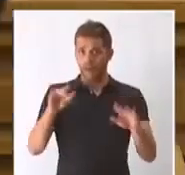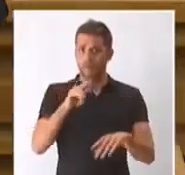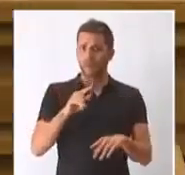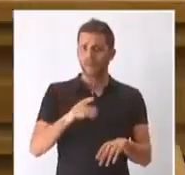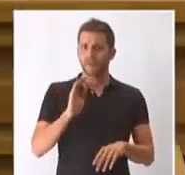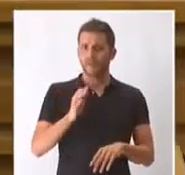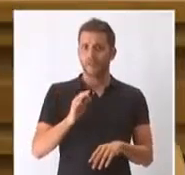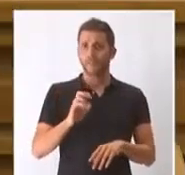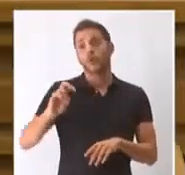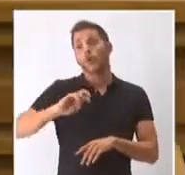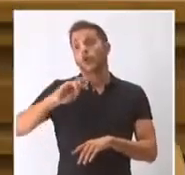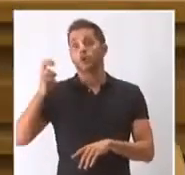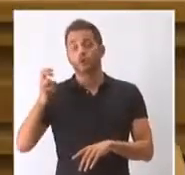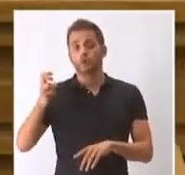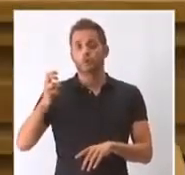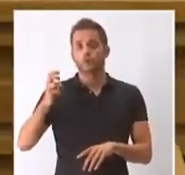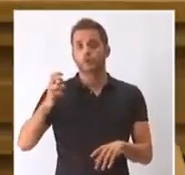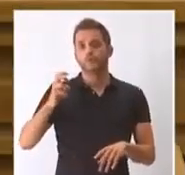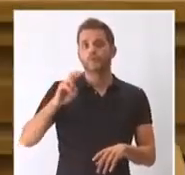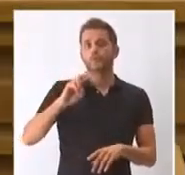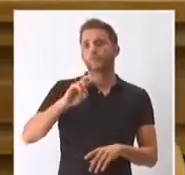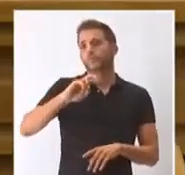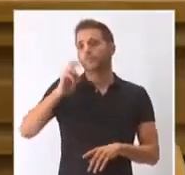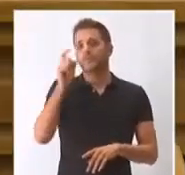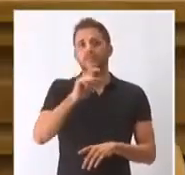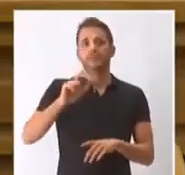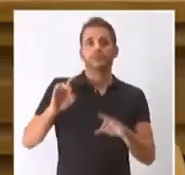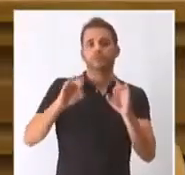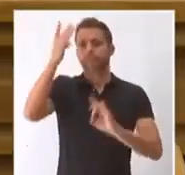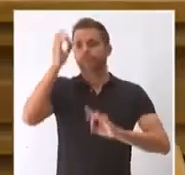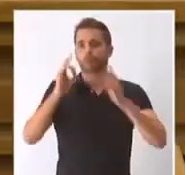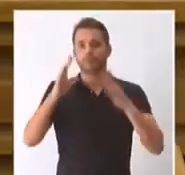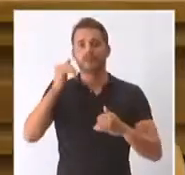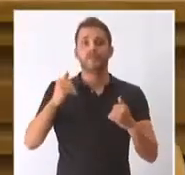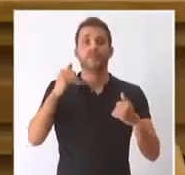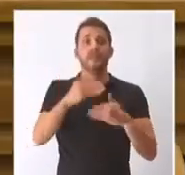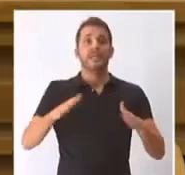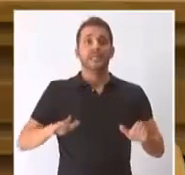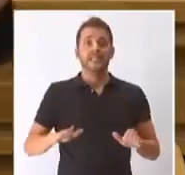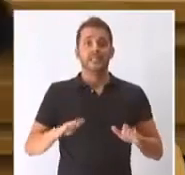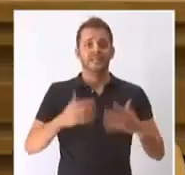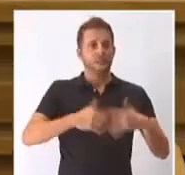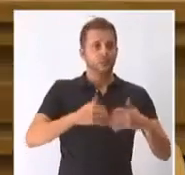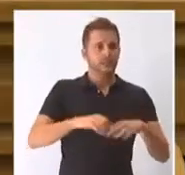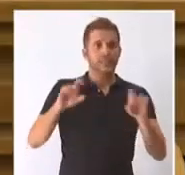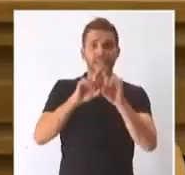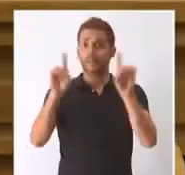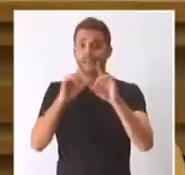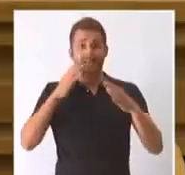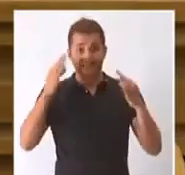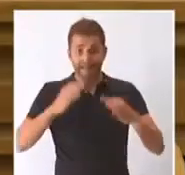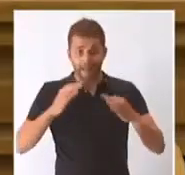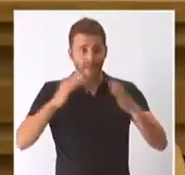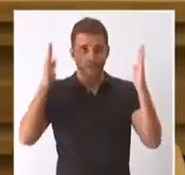hay otros que se han inventado se han inventado naves industriales y empresas inexistentes estoy esperando estoy